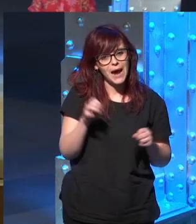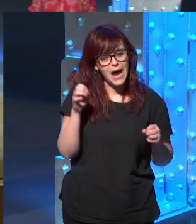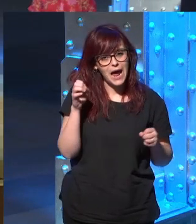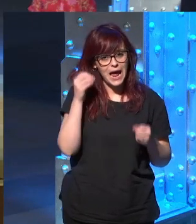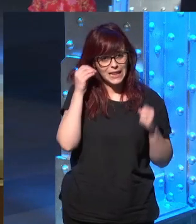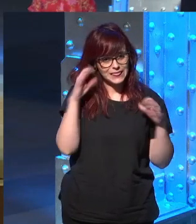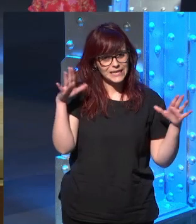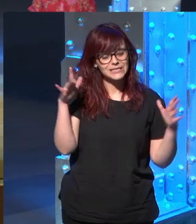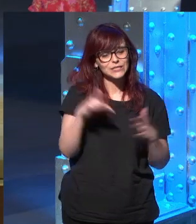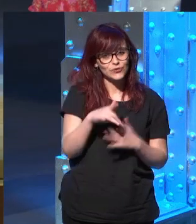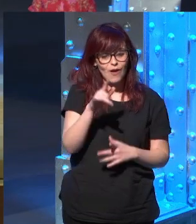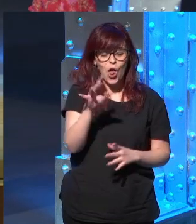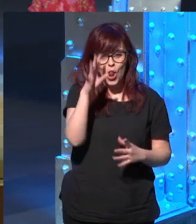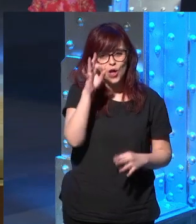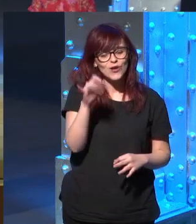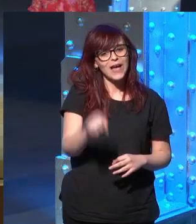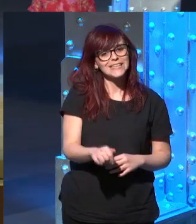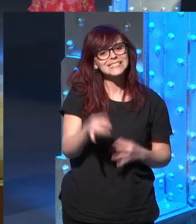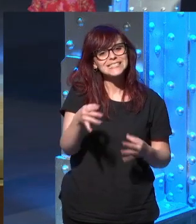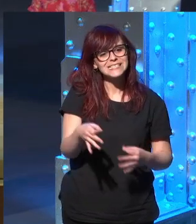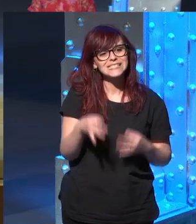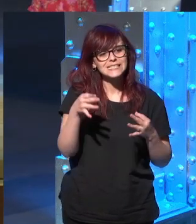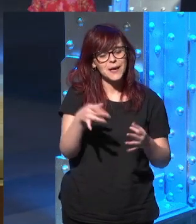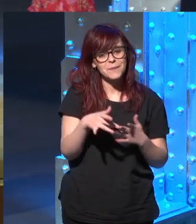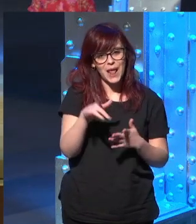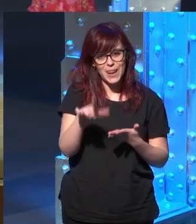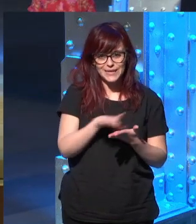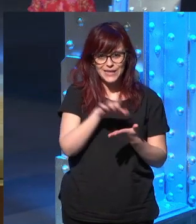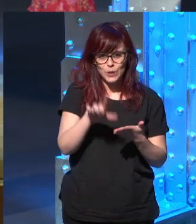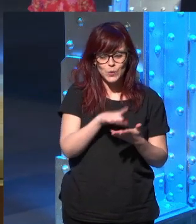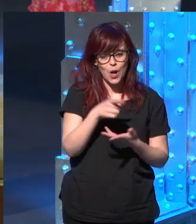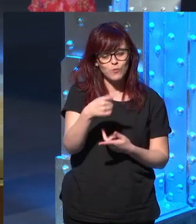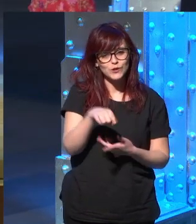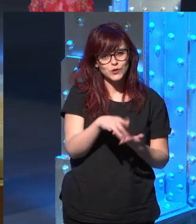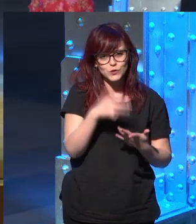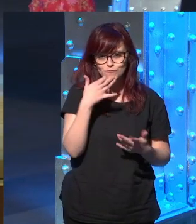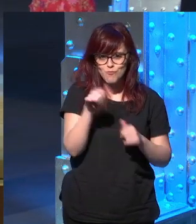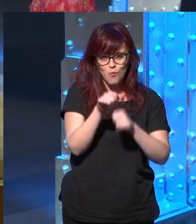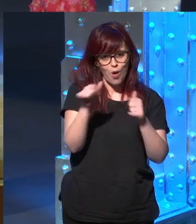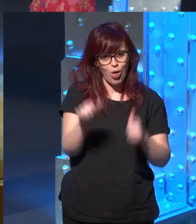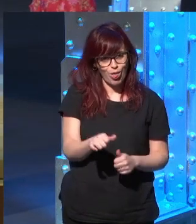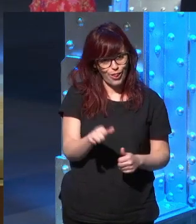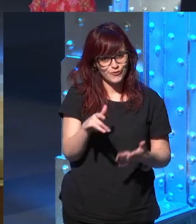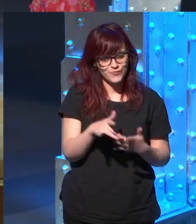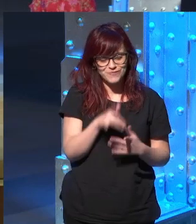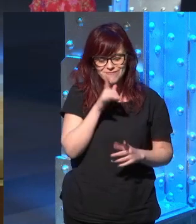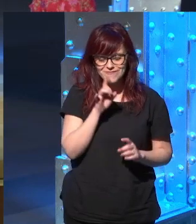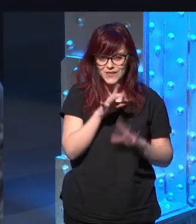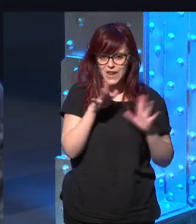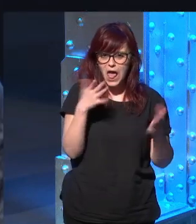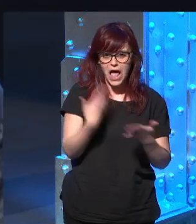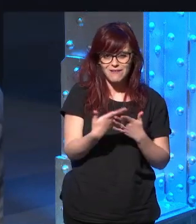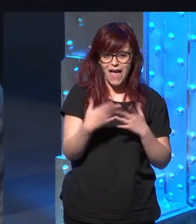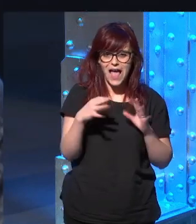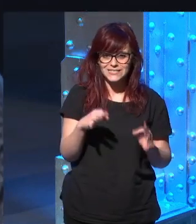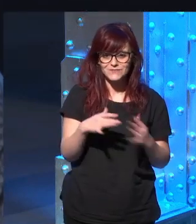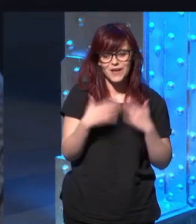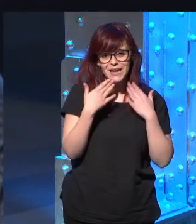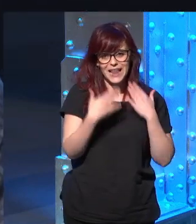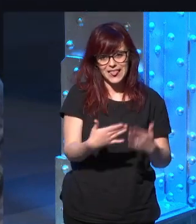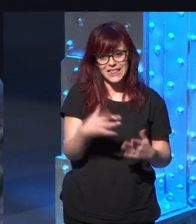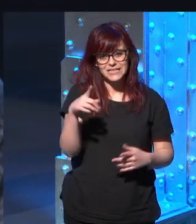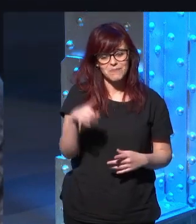supuesto que hay vida en Martes, aquí siempre, por supuesto que hay vida en la literatura. Vosotros sois un gran ejemplo de que así lo es. Darle las